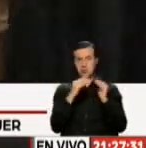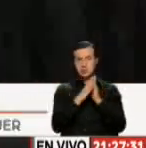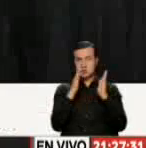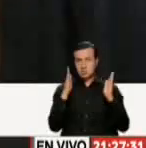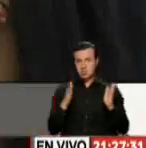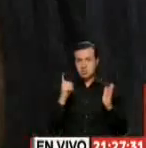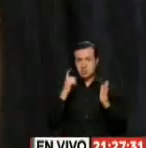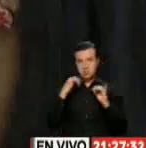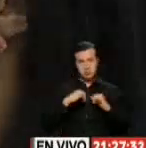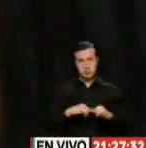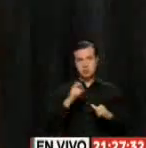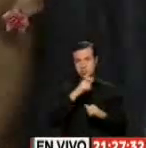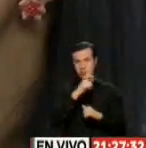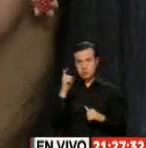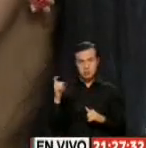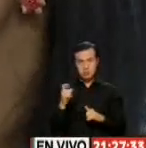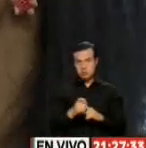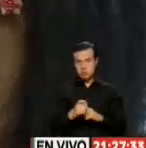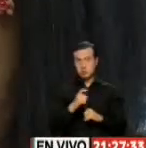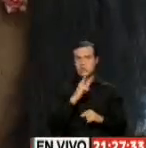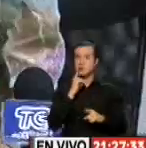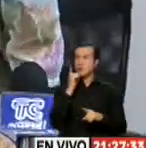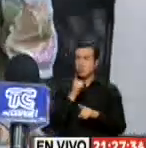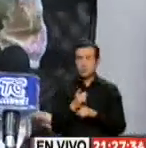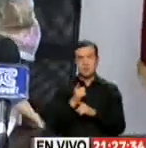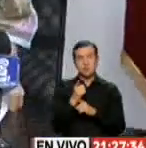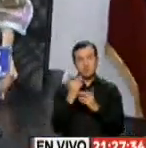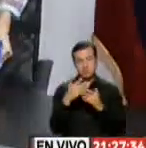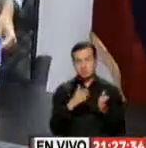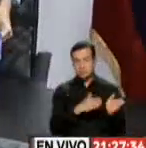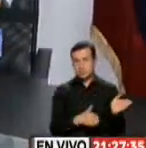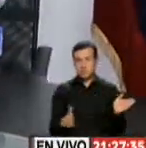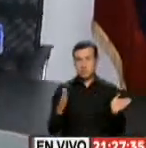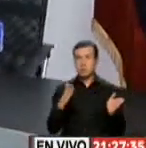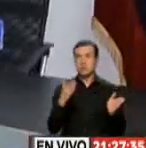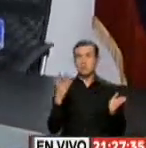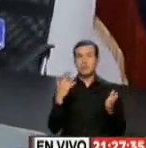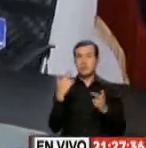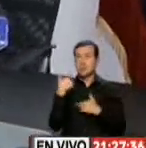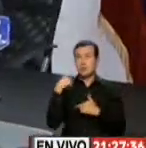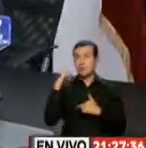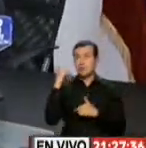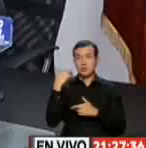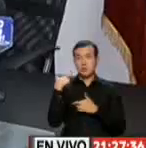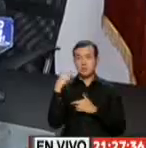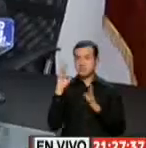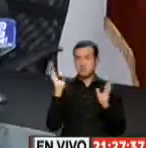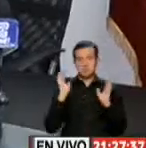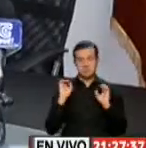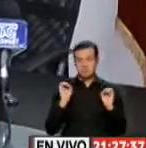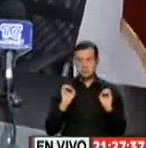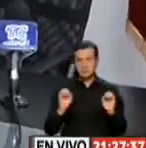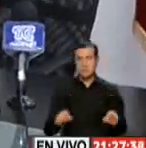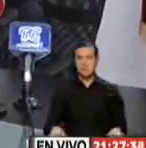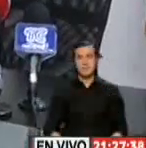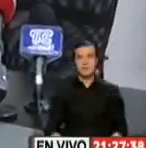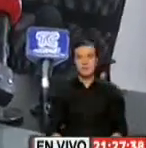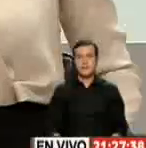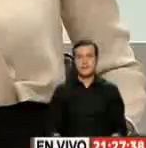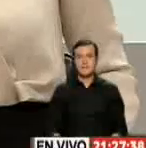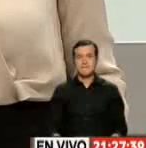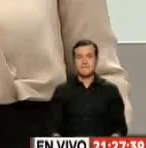eso tiene que continuar, esa ha sido mi disposición. Alvarado aseguró que no ocupará ningún otro cargo en la función pública. Alexis Moncayo,